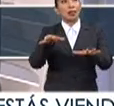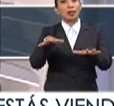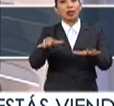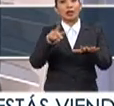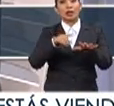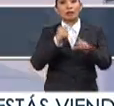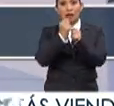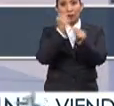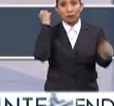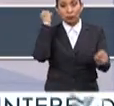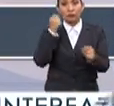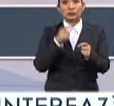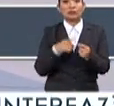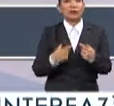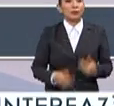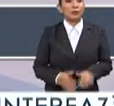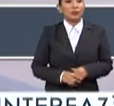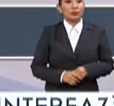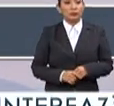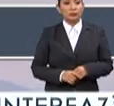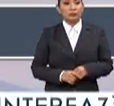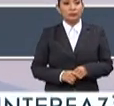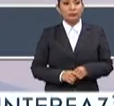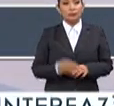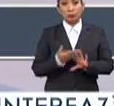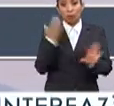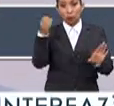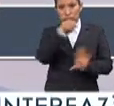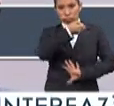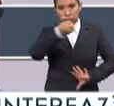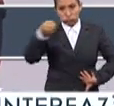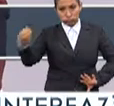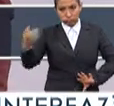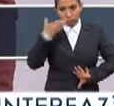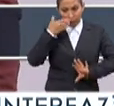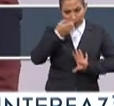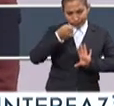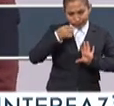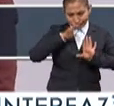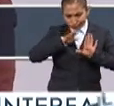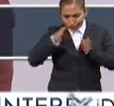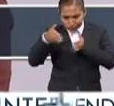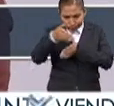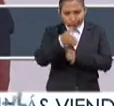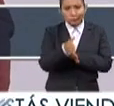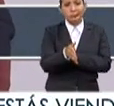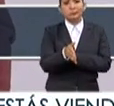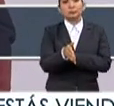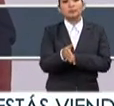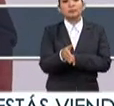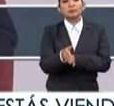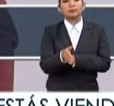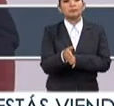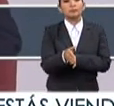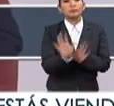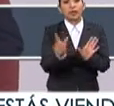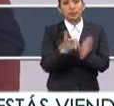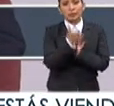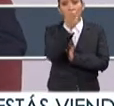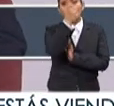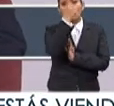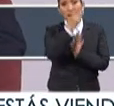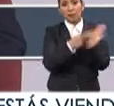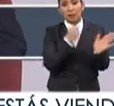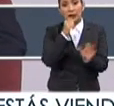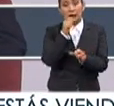su transporte muy muy ordenado muy organizado como tú lo dices este se paga una vez